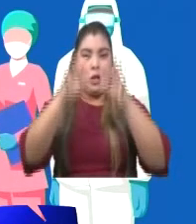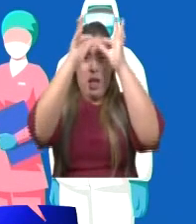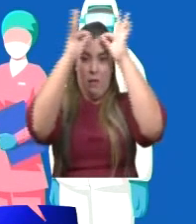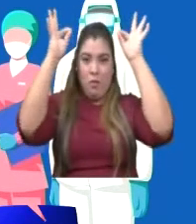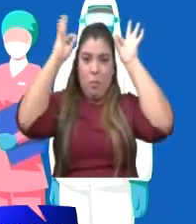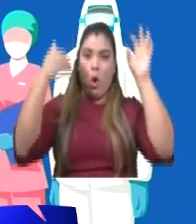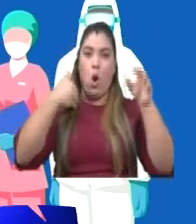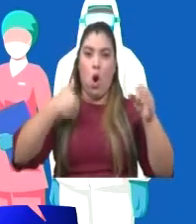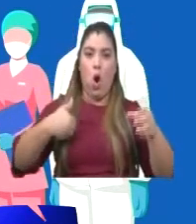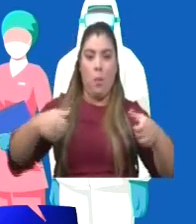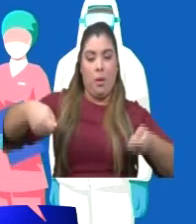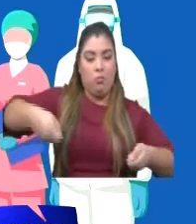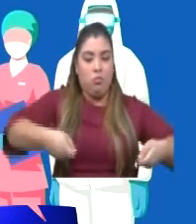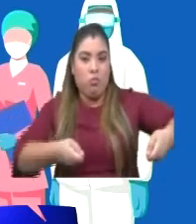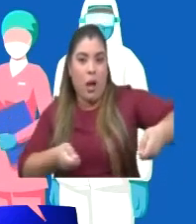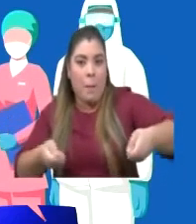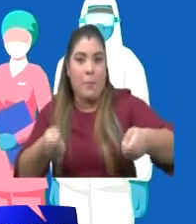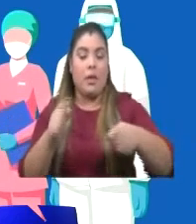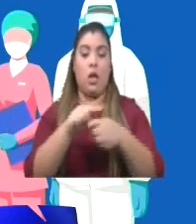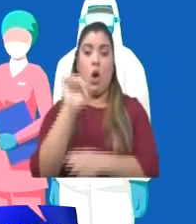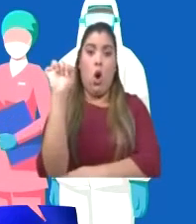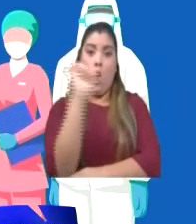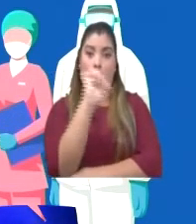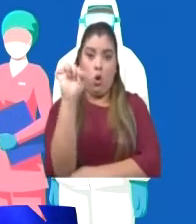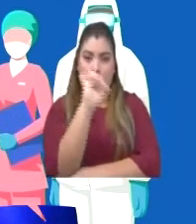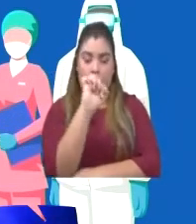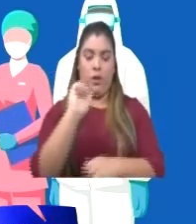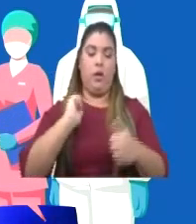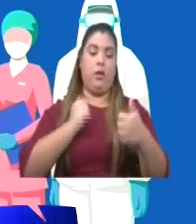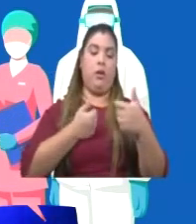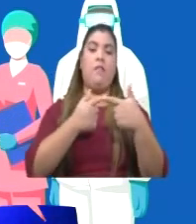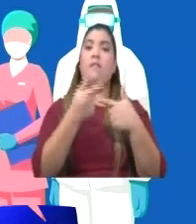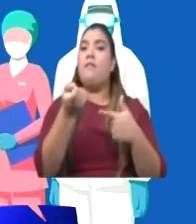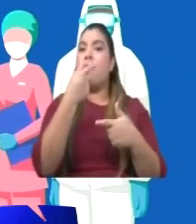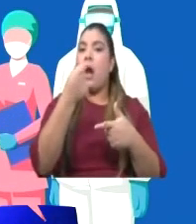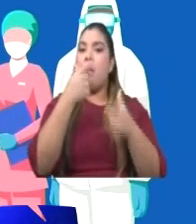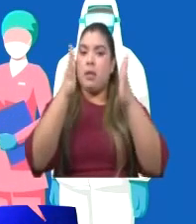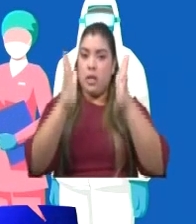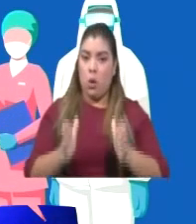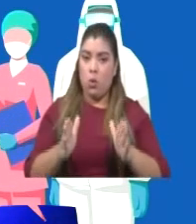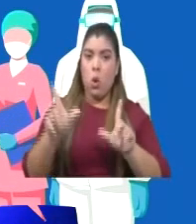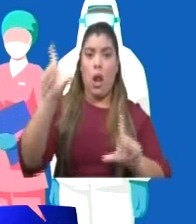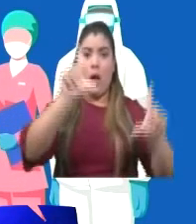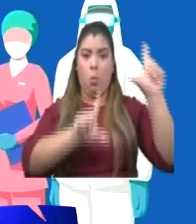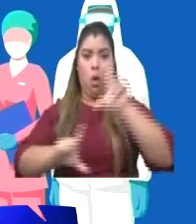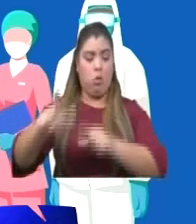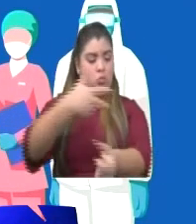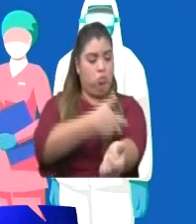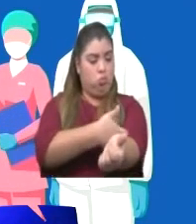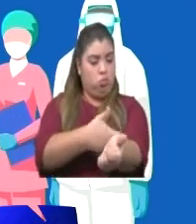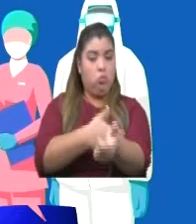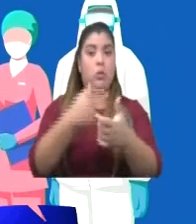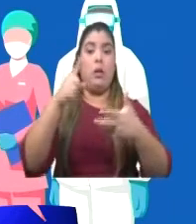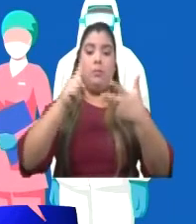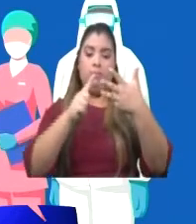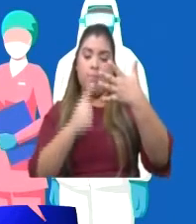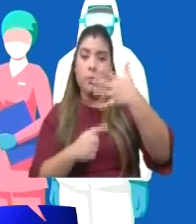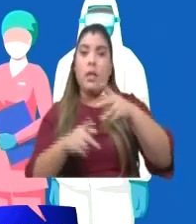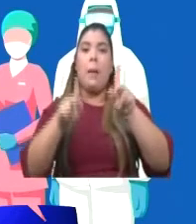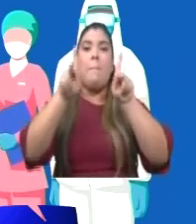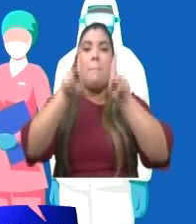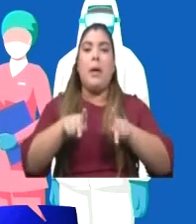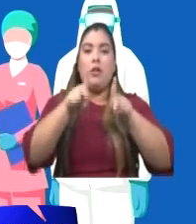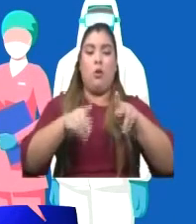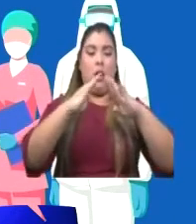conductores farmacéuticos laboratoristas clínicos promotores comunales